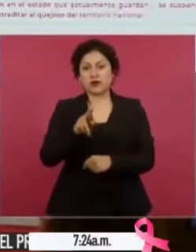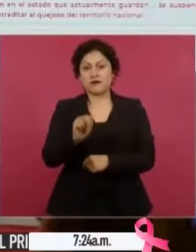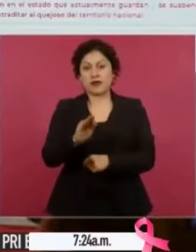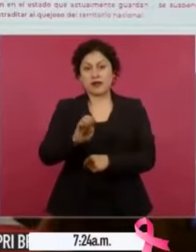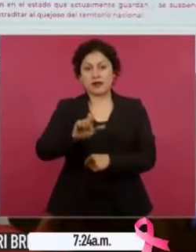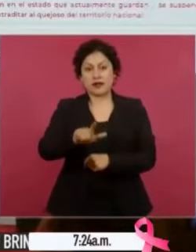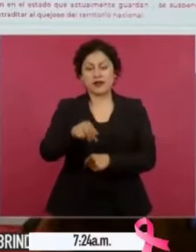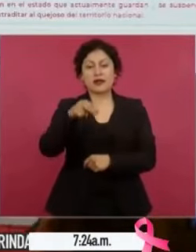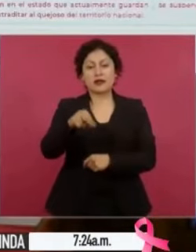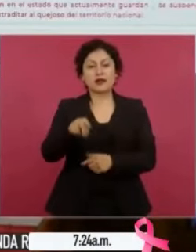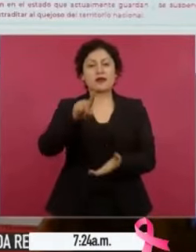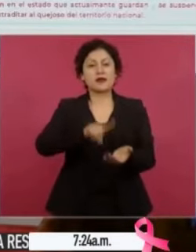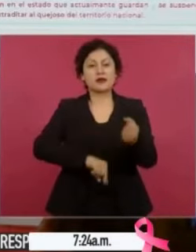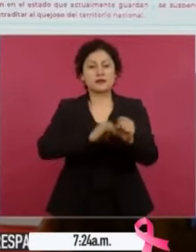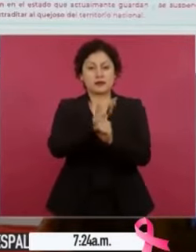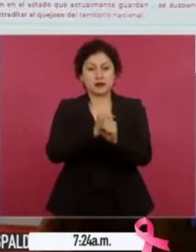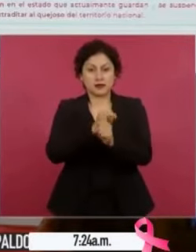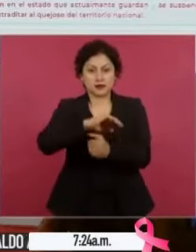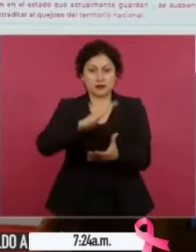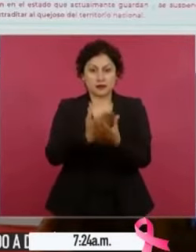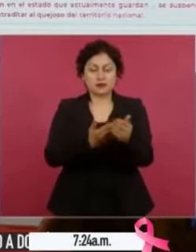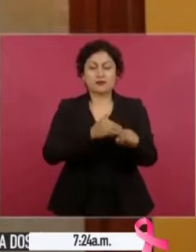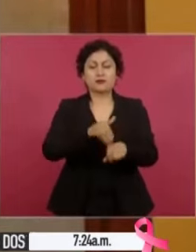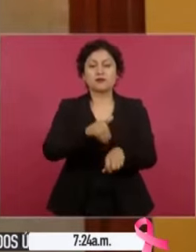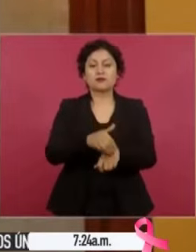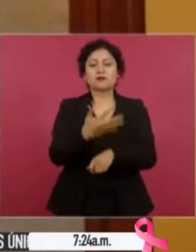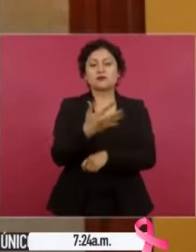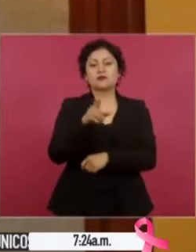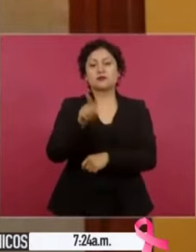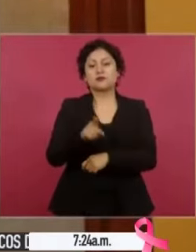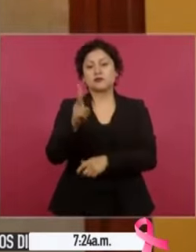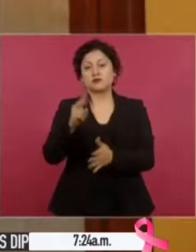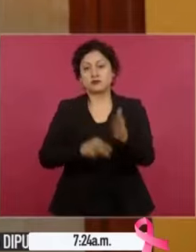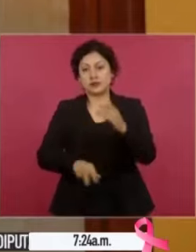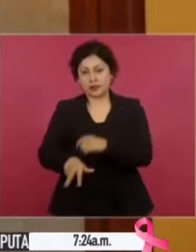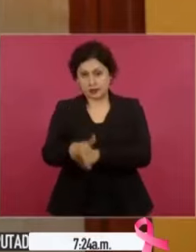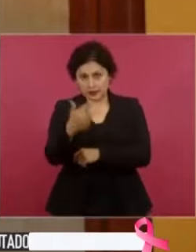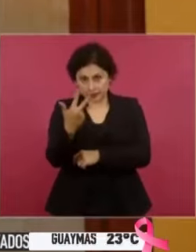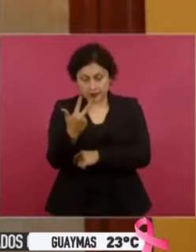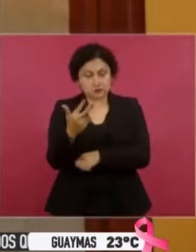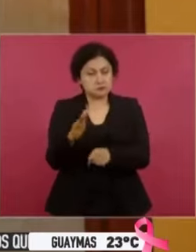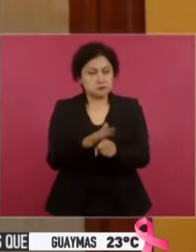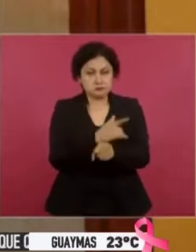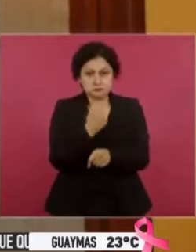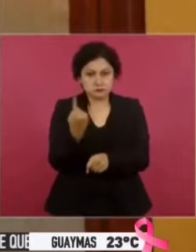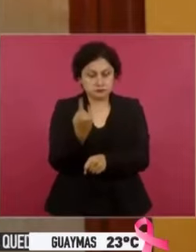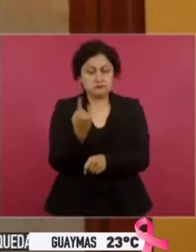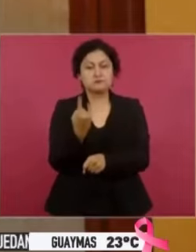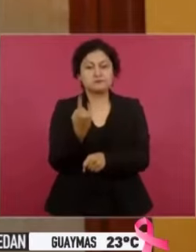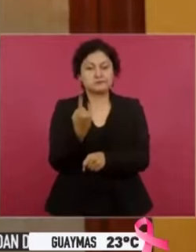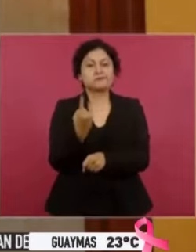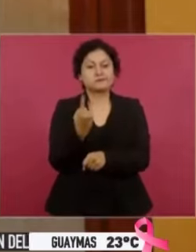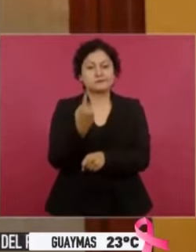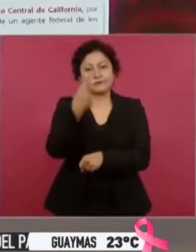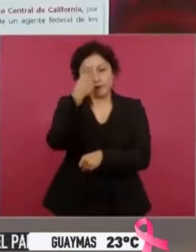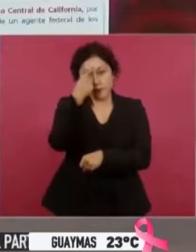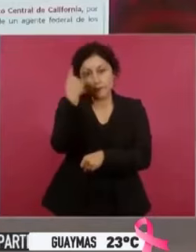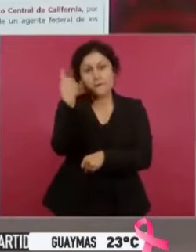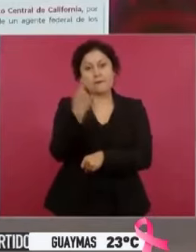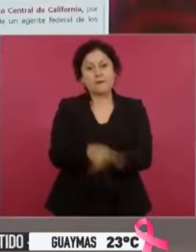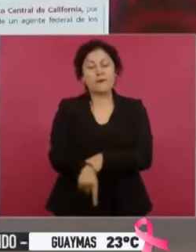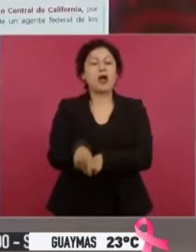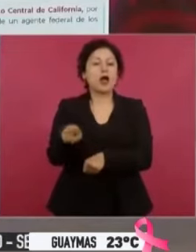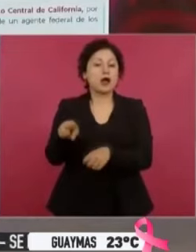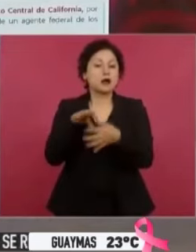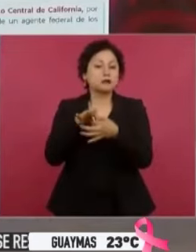el procedimiento de extradición número 5/2013 para el efecto de que las cosas se mantengan en el estado que